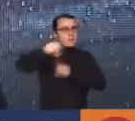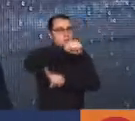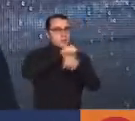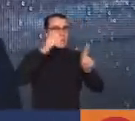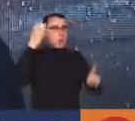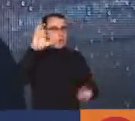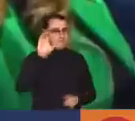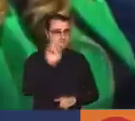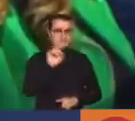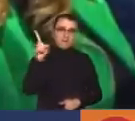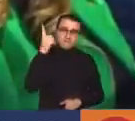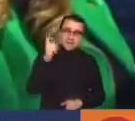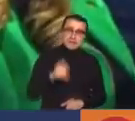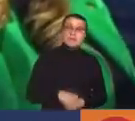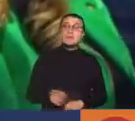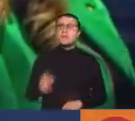colombiana, será importante si se